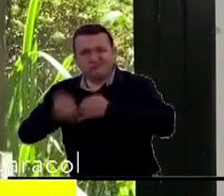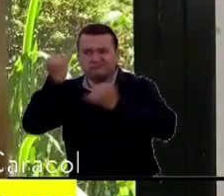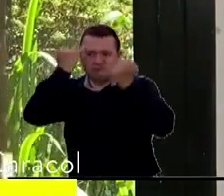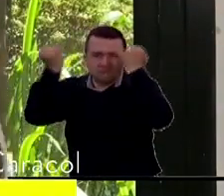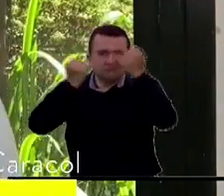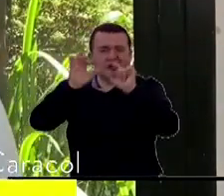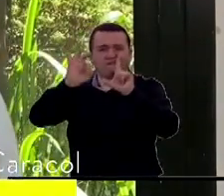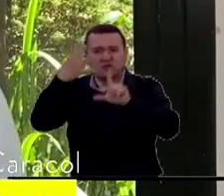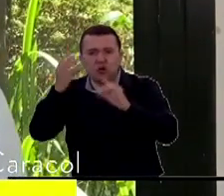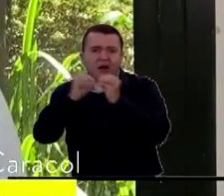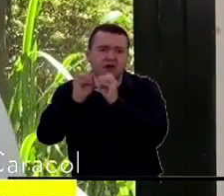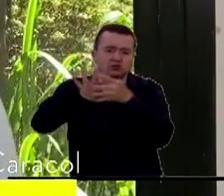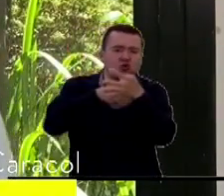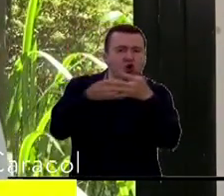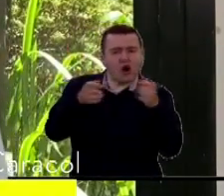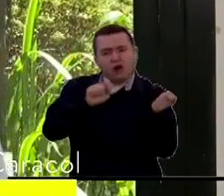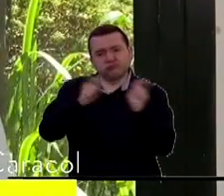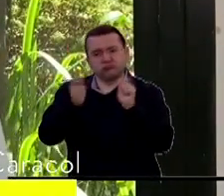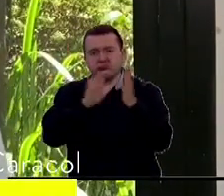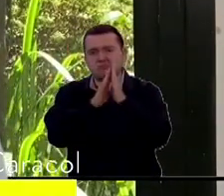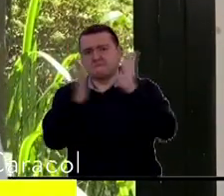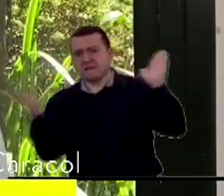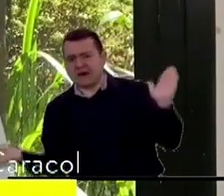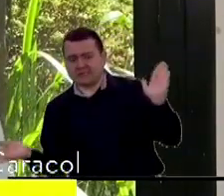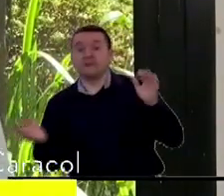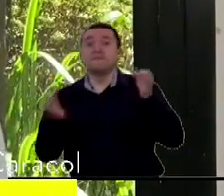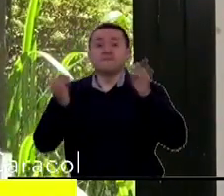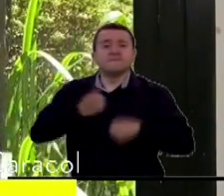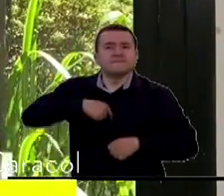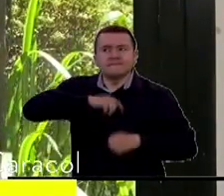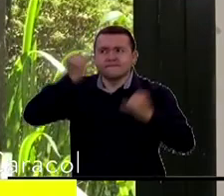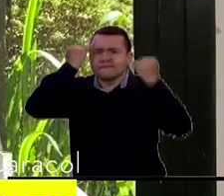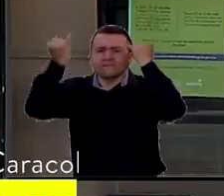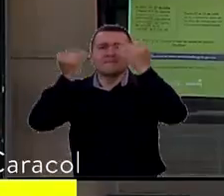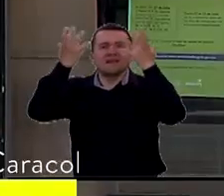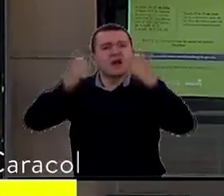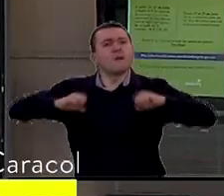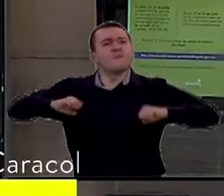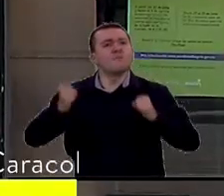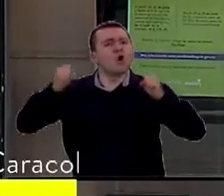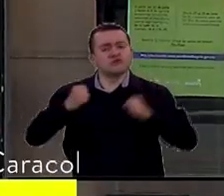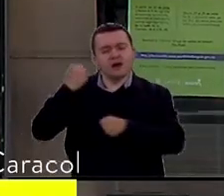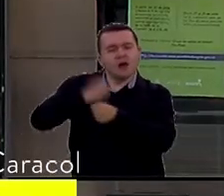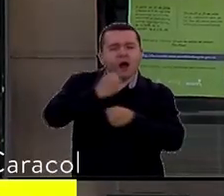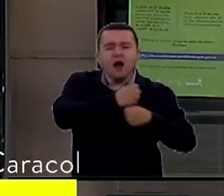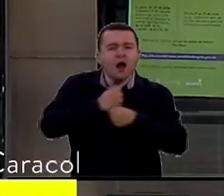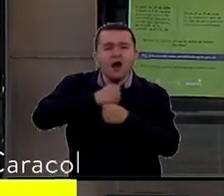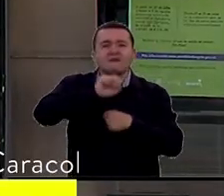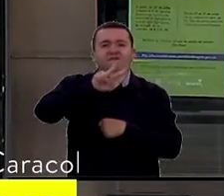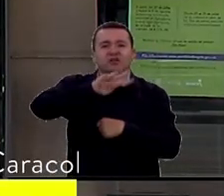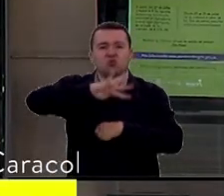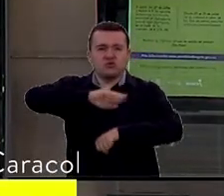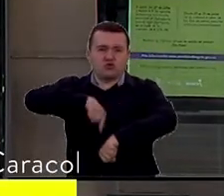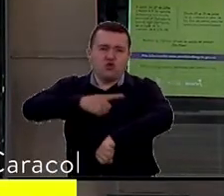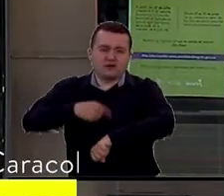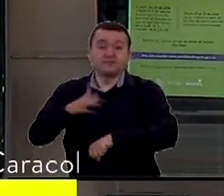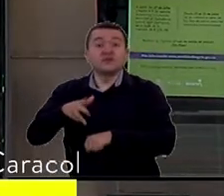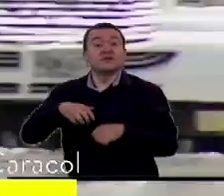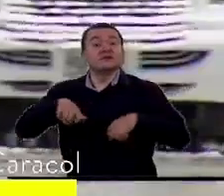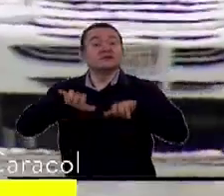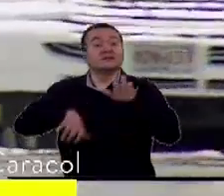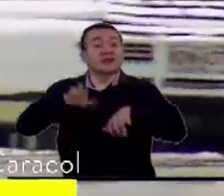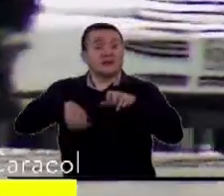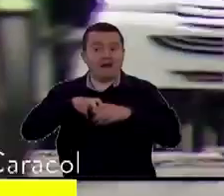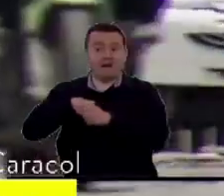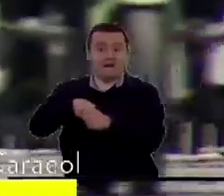estamos avanzando en la apuesta de hacer una ciudad 24 horas la secretaría de movilidad confirmó que desde que empezó